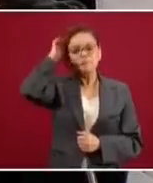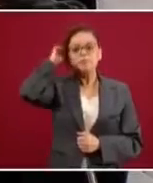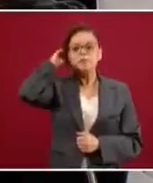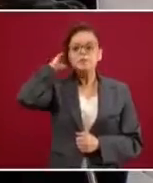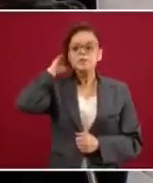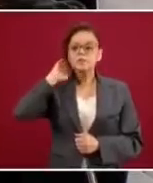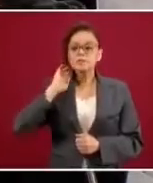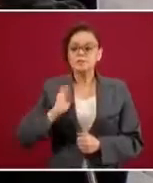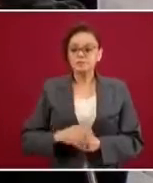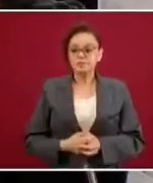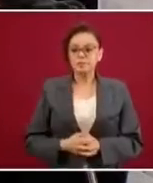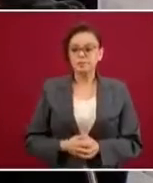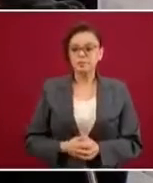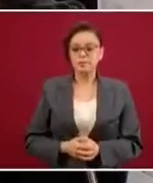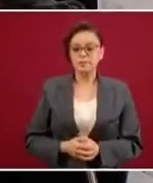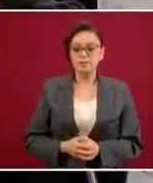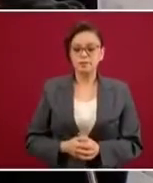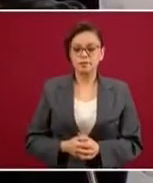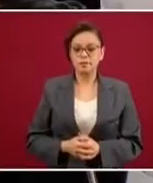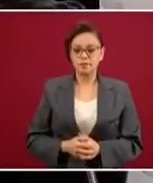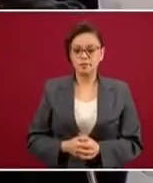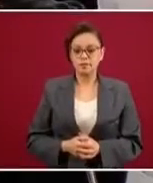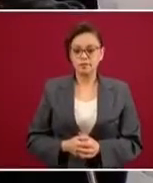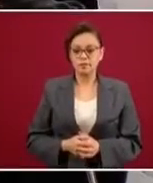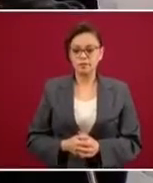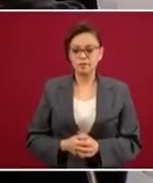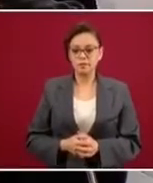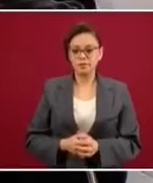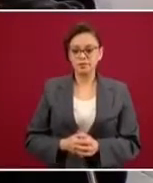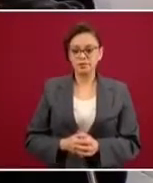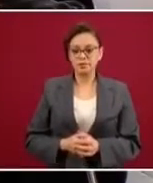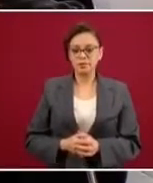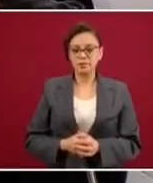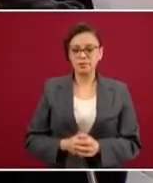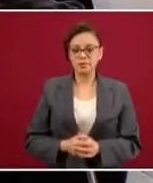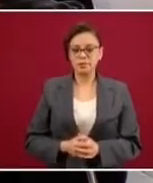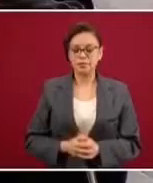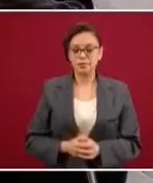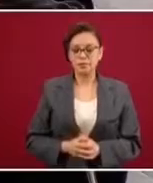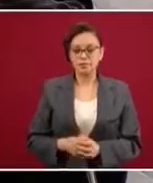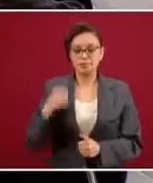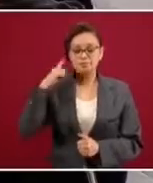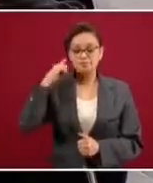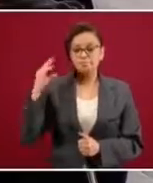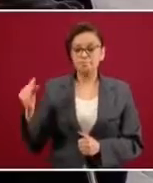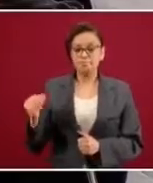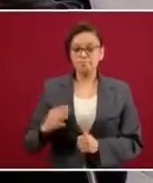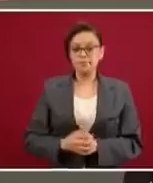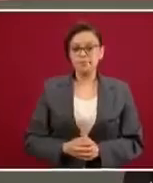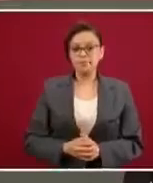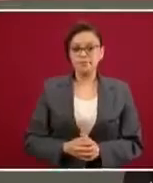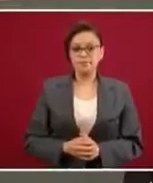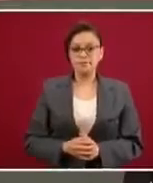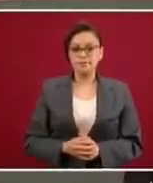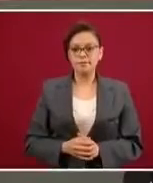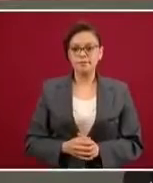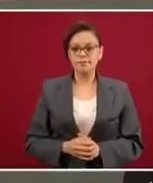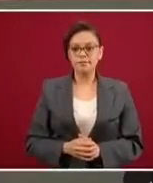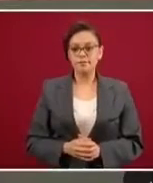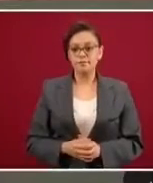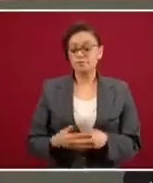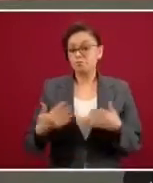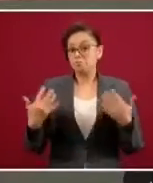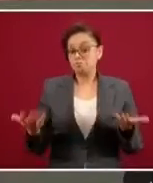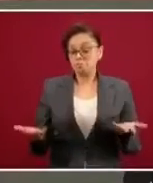Bien. Entonces, si este modelo se puede replicar en otros hospitales para evitar la confrontación. Maravilloso. Cualquier estado